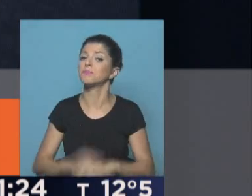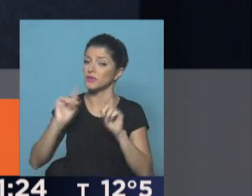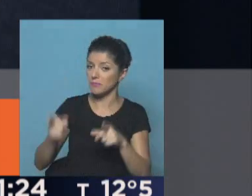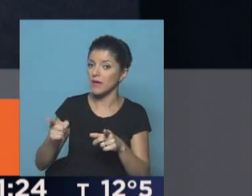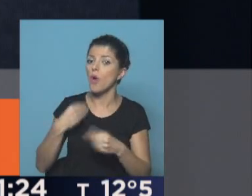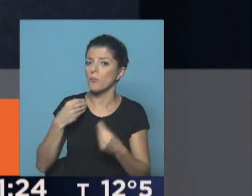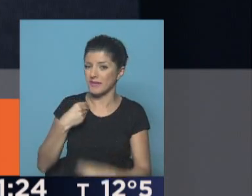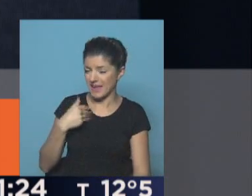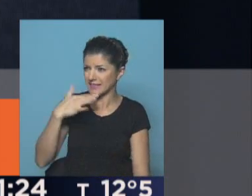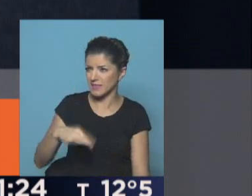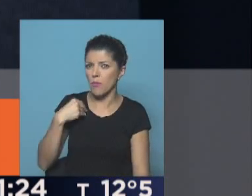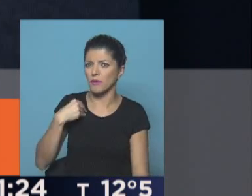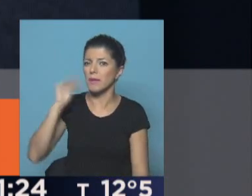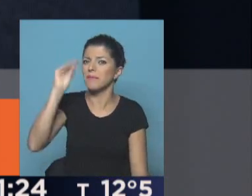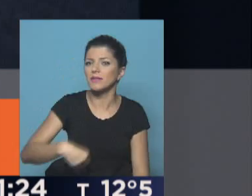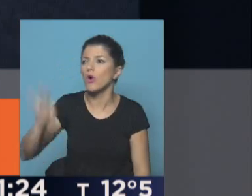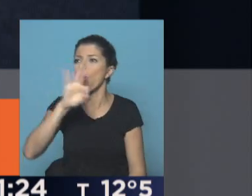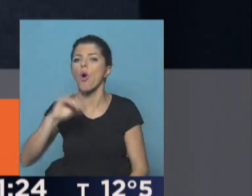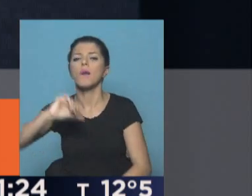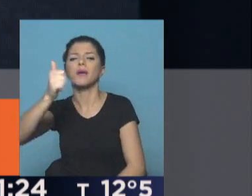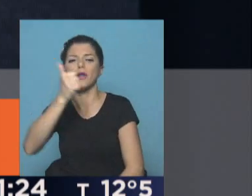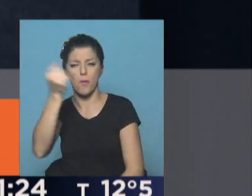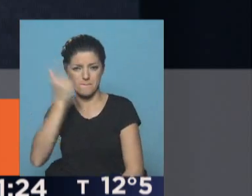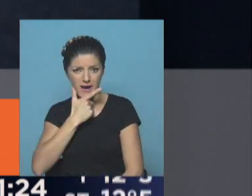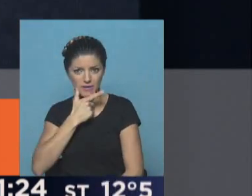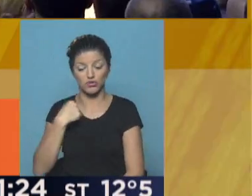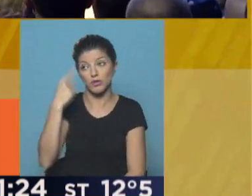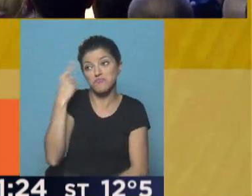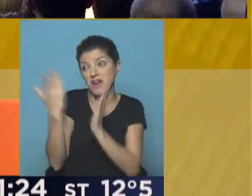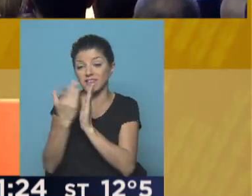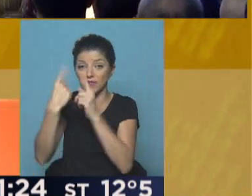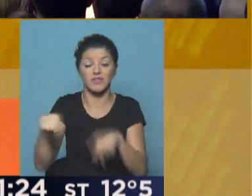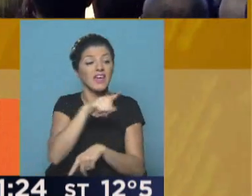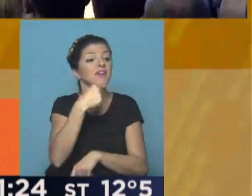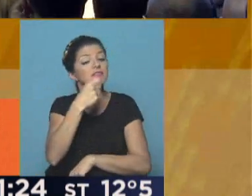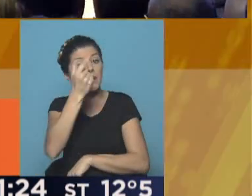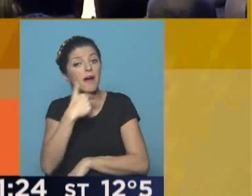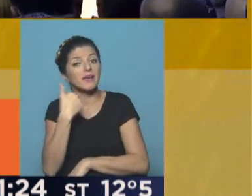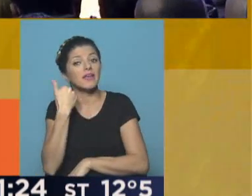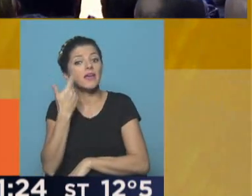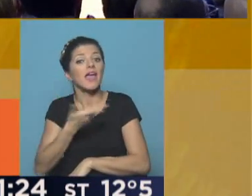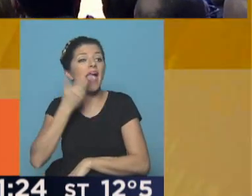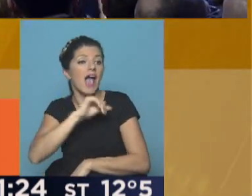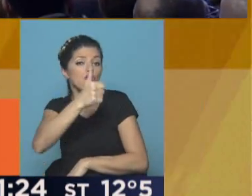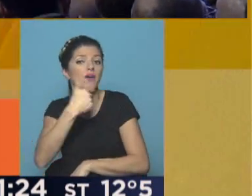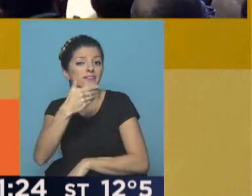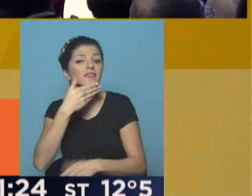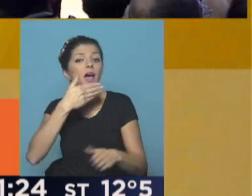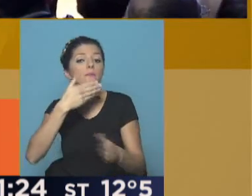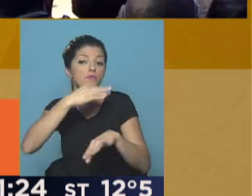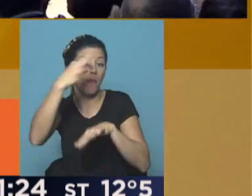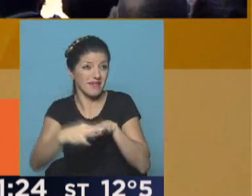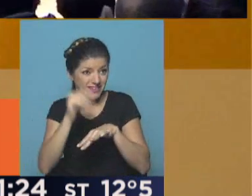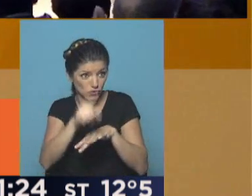perdido o por qué ganó macri yo tengo una evaluación diferente ahí se agregan o macri productos de las promesas que hizo macri de las cuales por supuesto